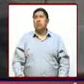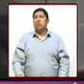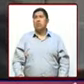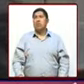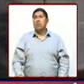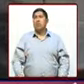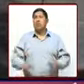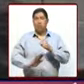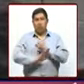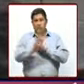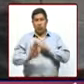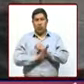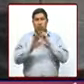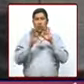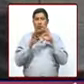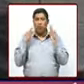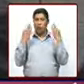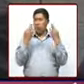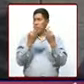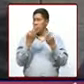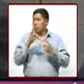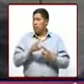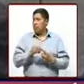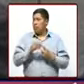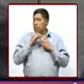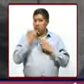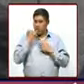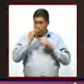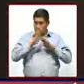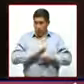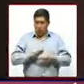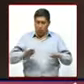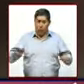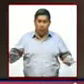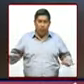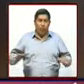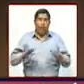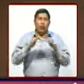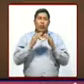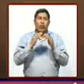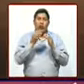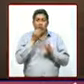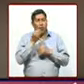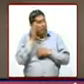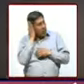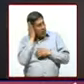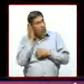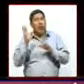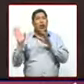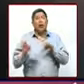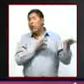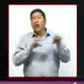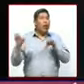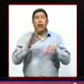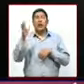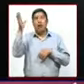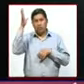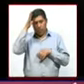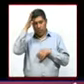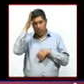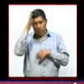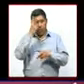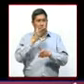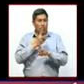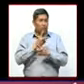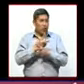Tratar de proteger a la familia, ¿no? Especialmente si hay niños en los hogares, lo que tendrían que hacer los papás es proteger